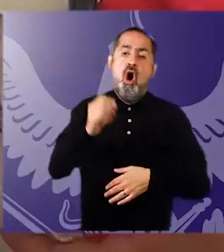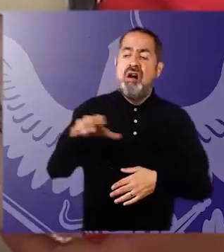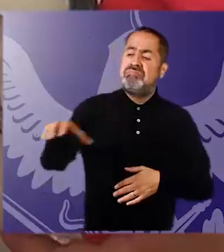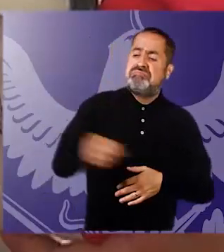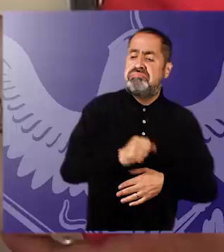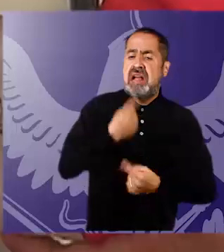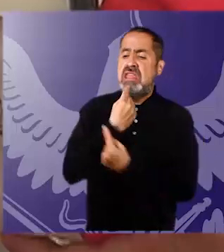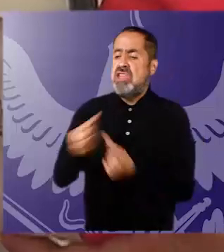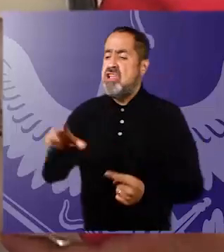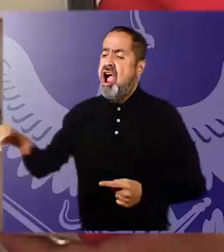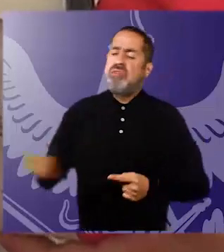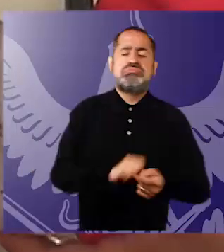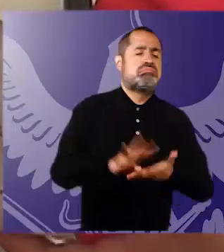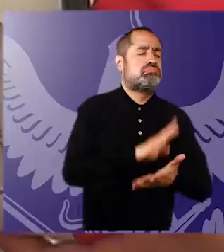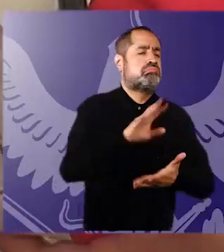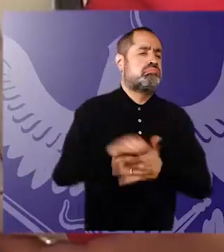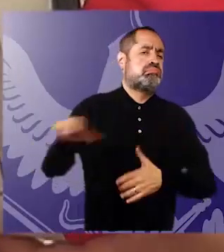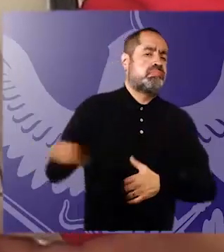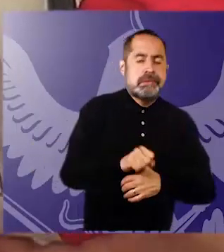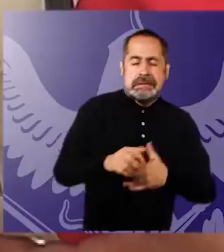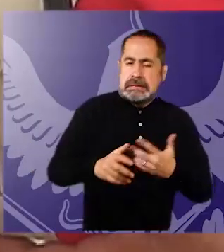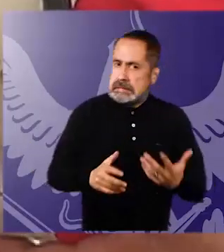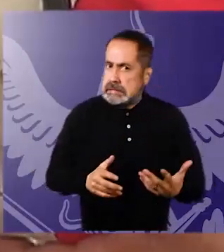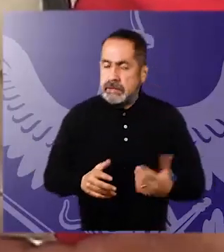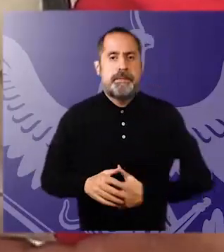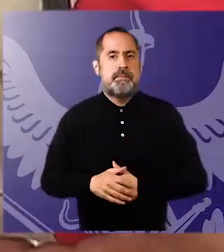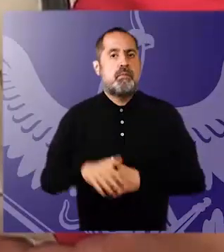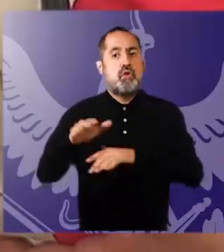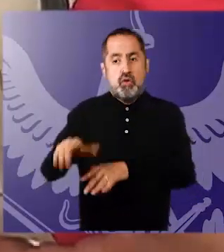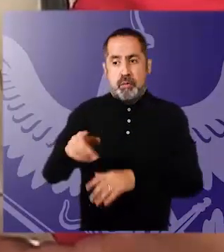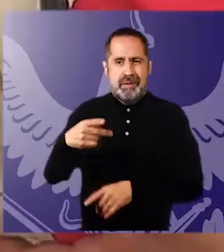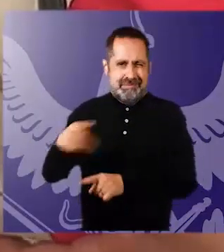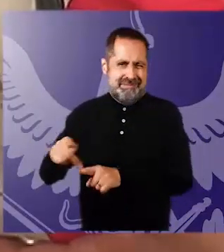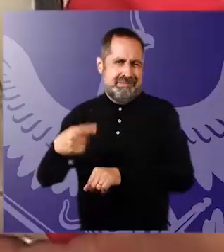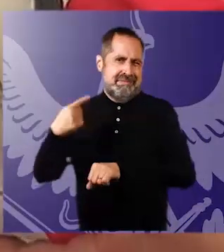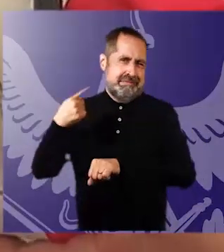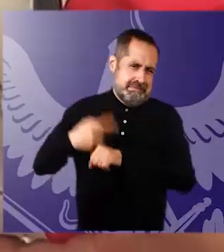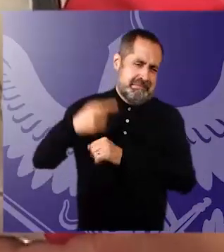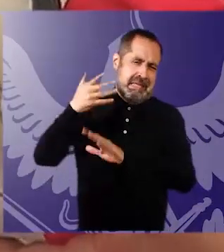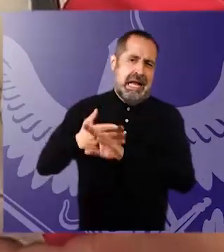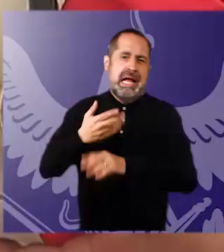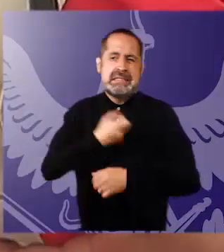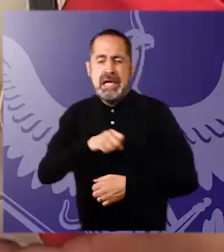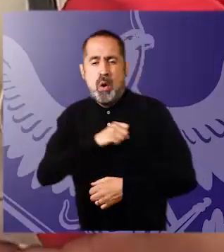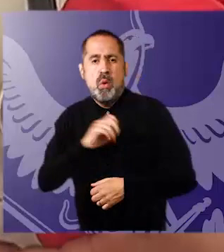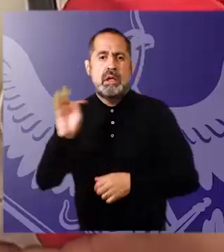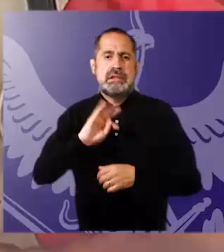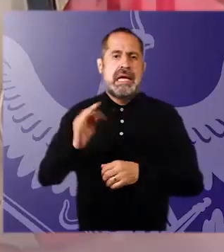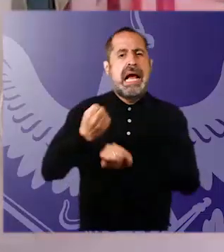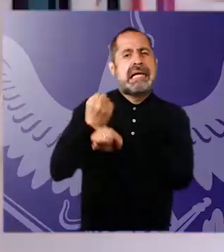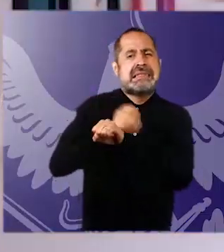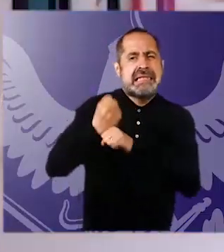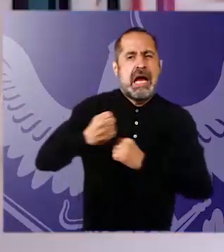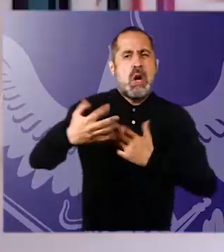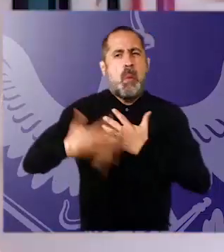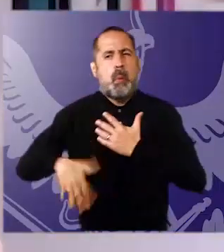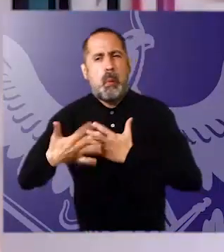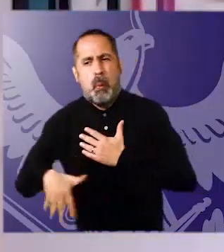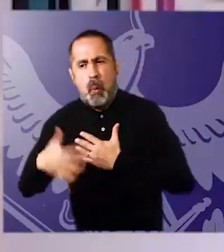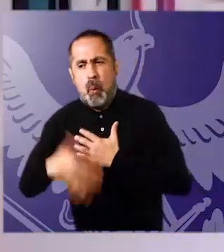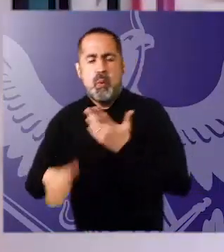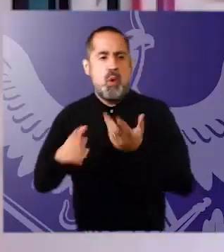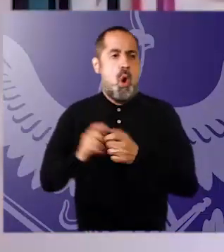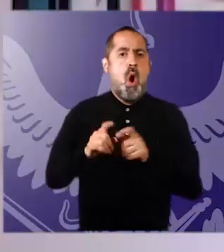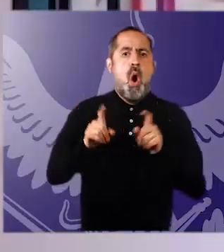el matrimonio infantil también. En cuanto a las consecuencias en la salud, puede ocasionar desde